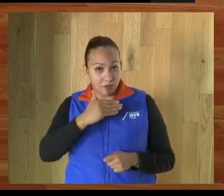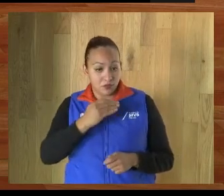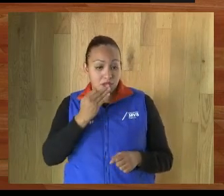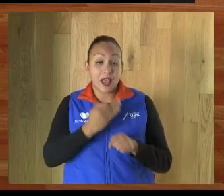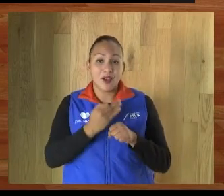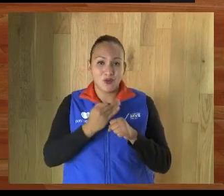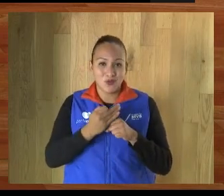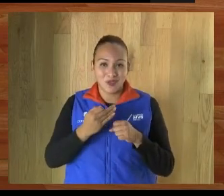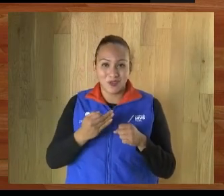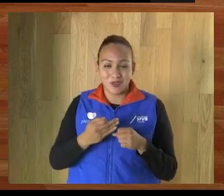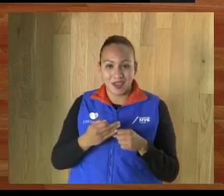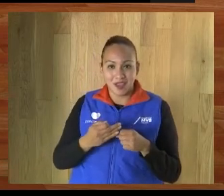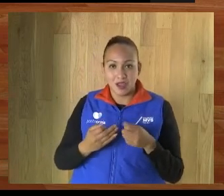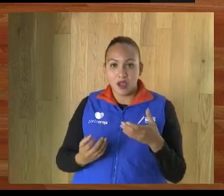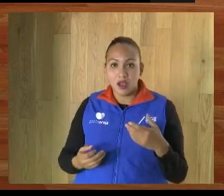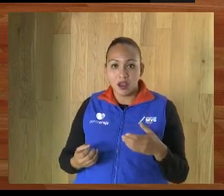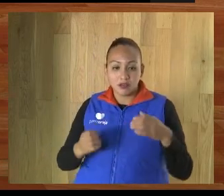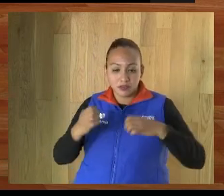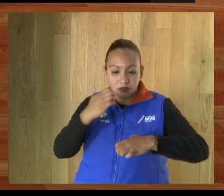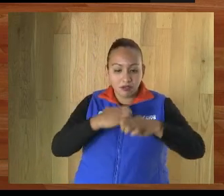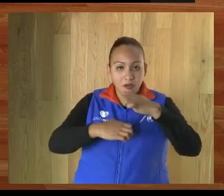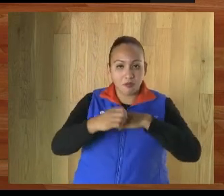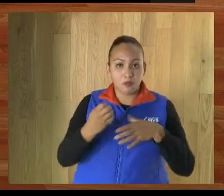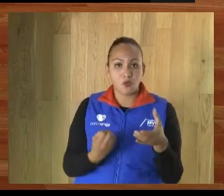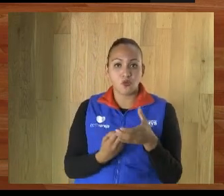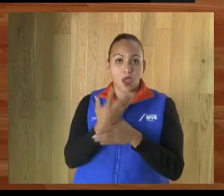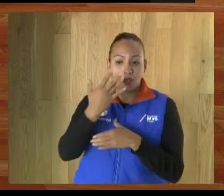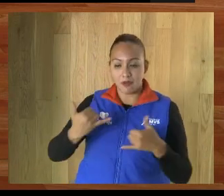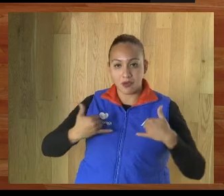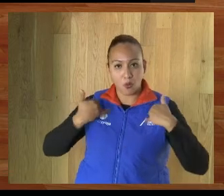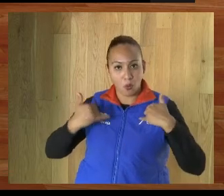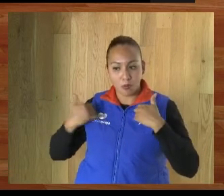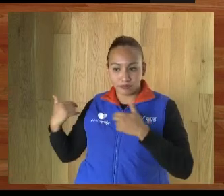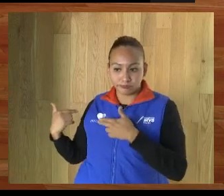jóvenes generaciones bueno, cada vez